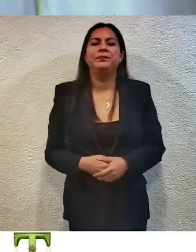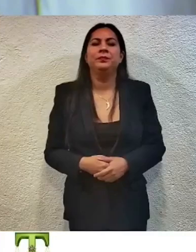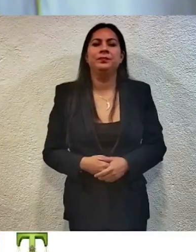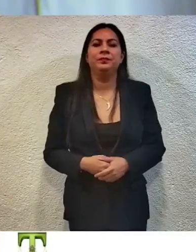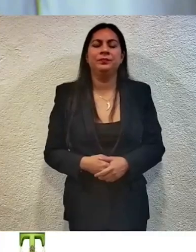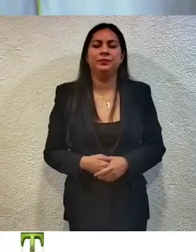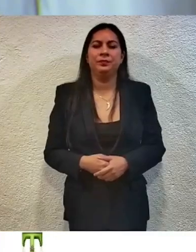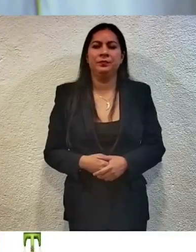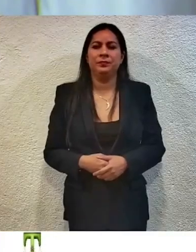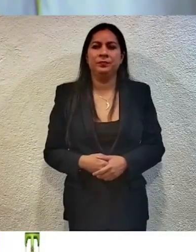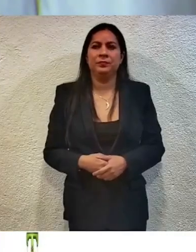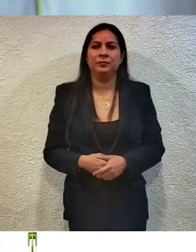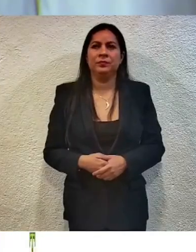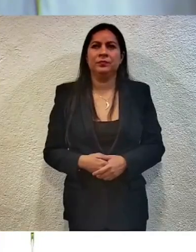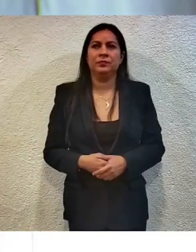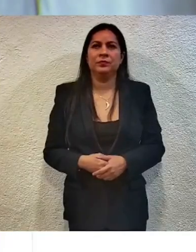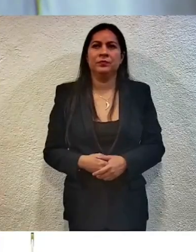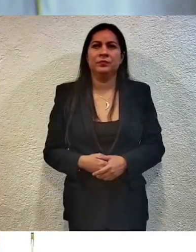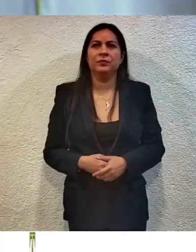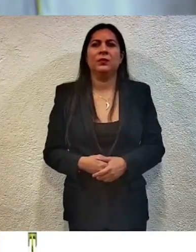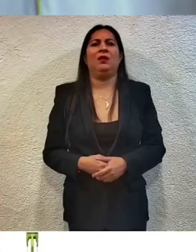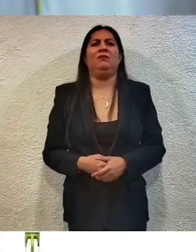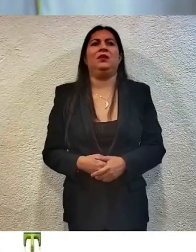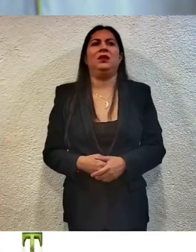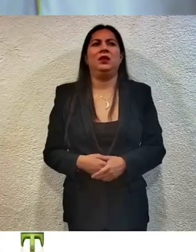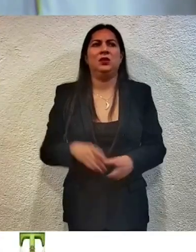se había creado confusión